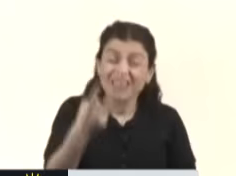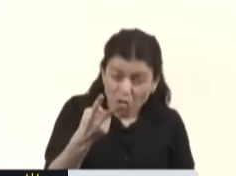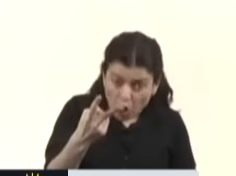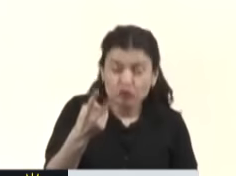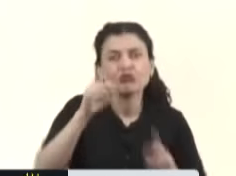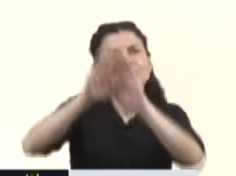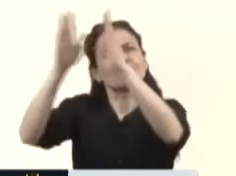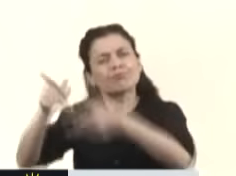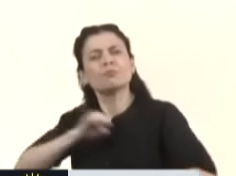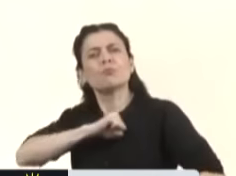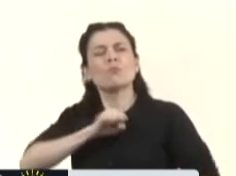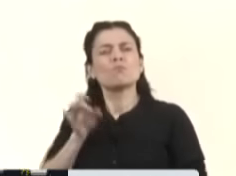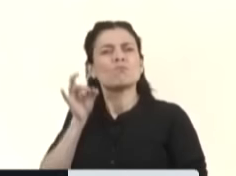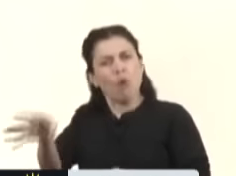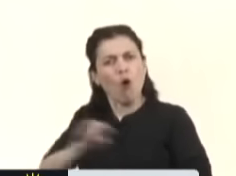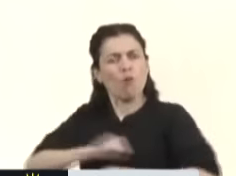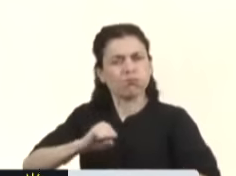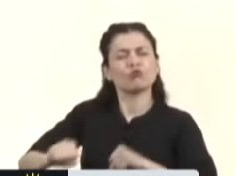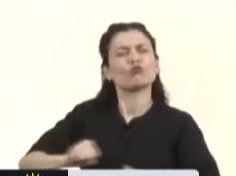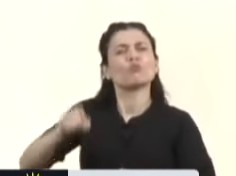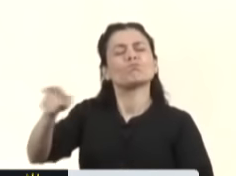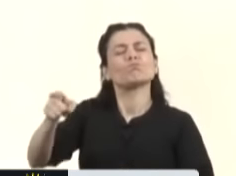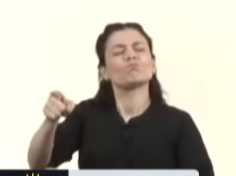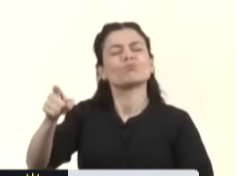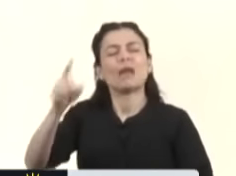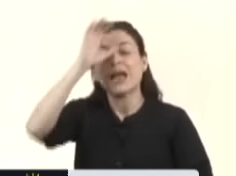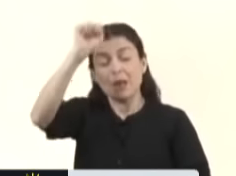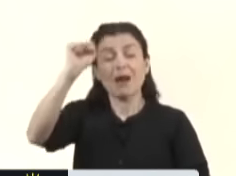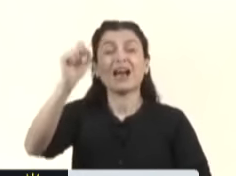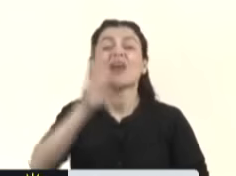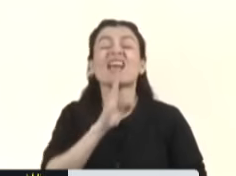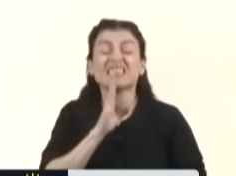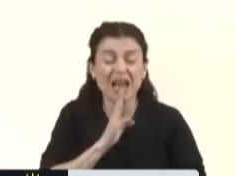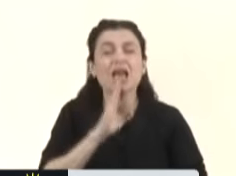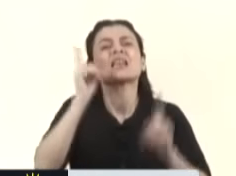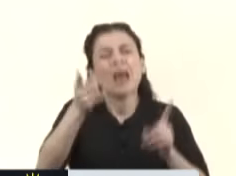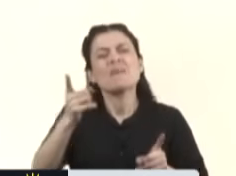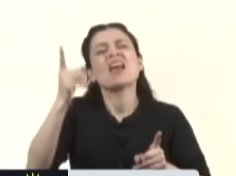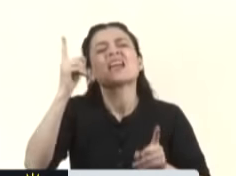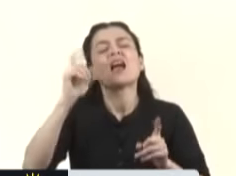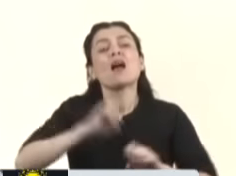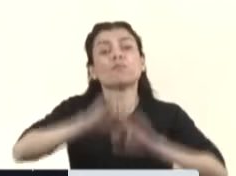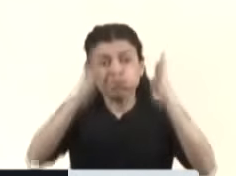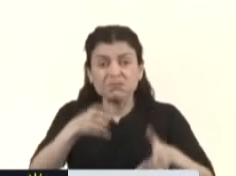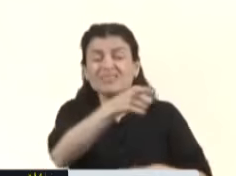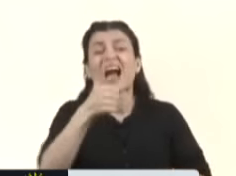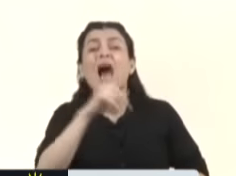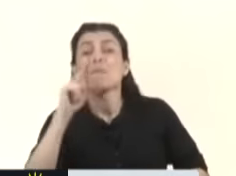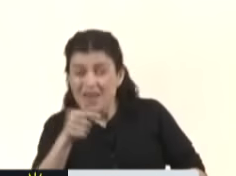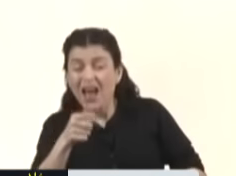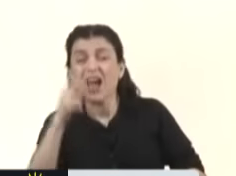Israel en el 94 del que se cumple mañana 30 años contra la embajada de la amia en el año 95